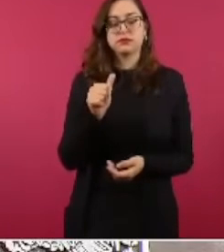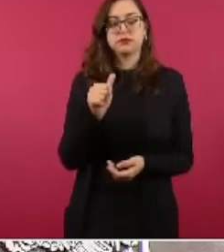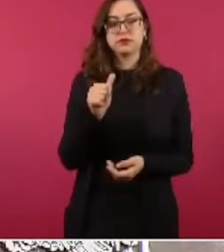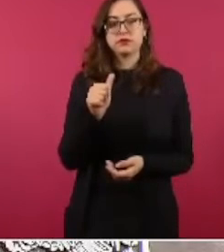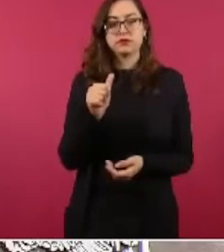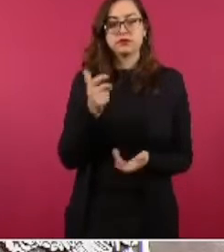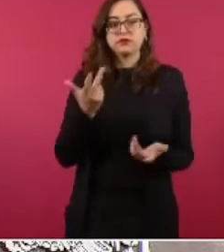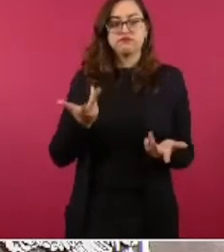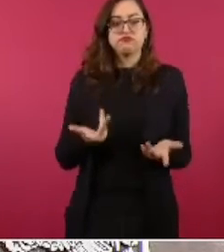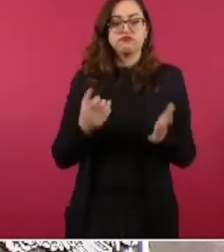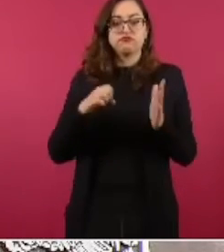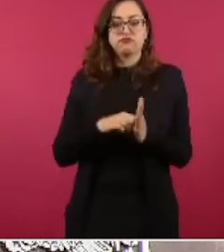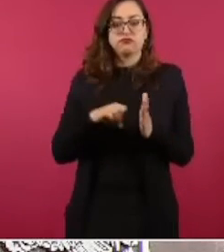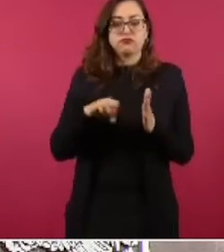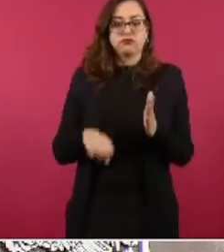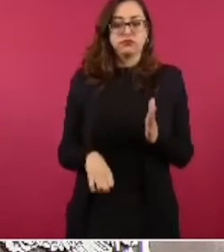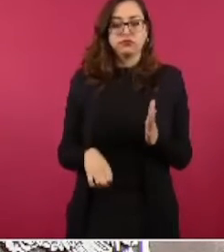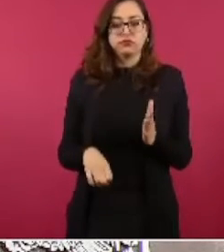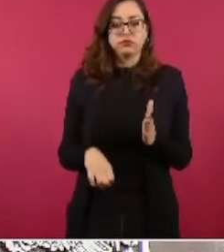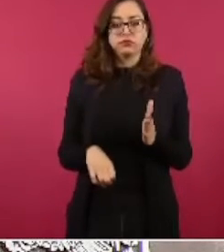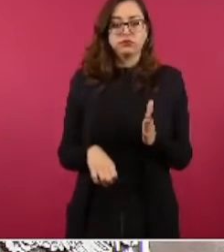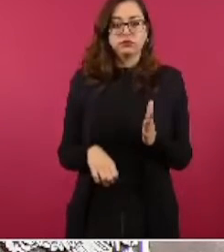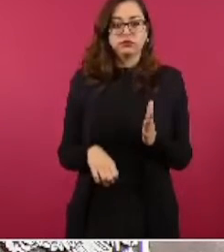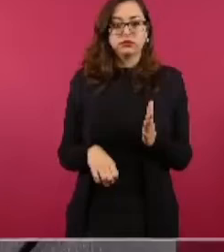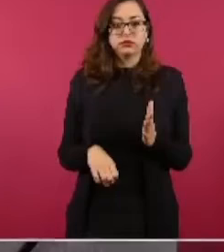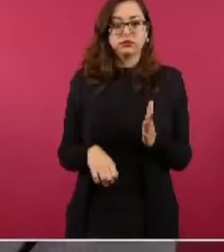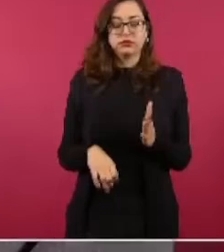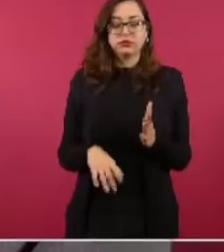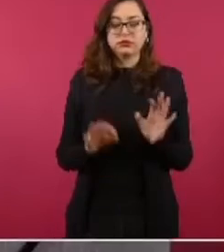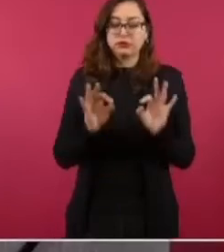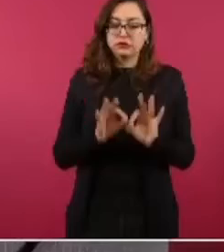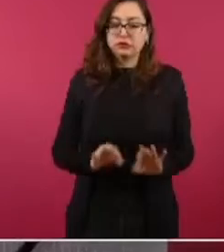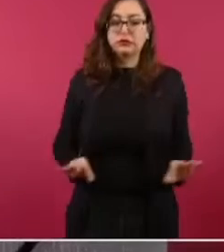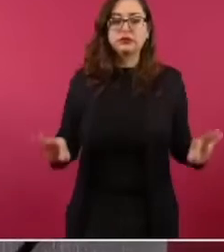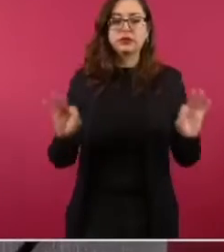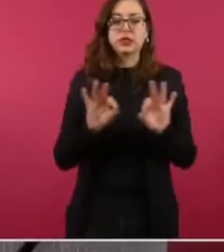Por ejemplo, es necesario